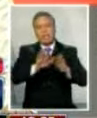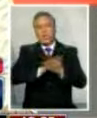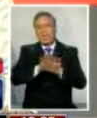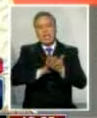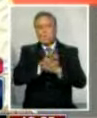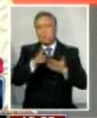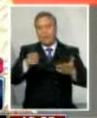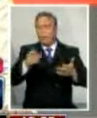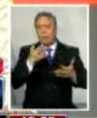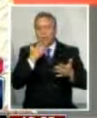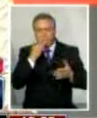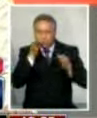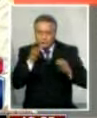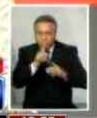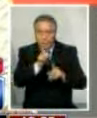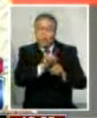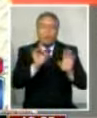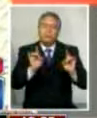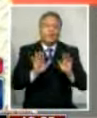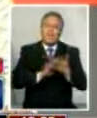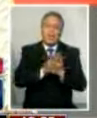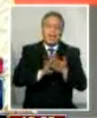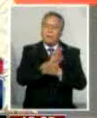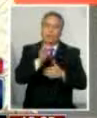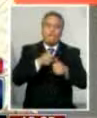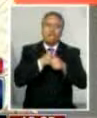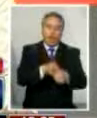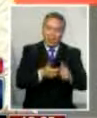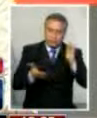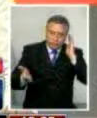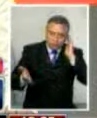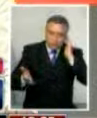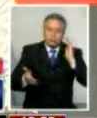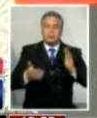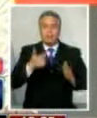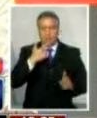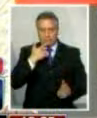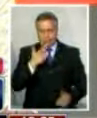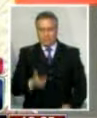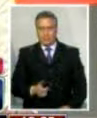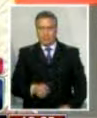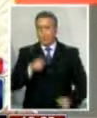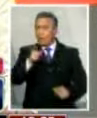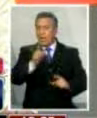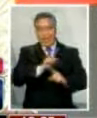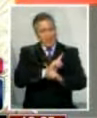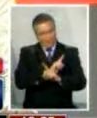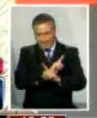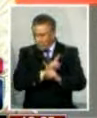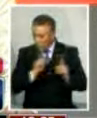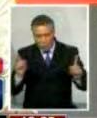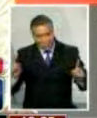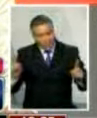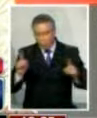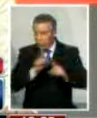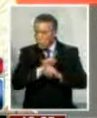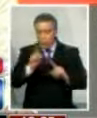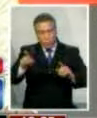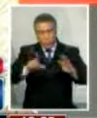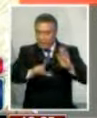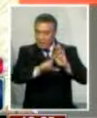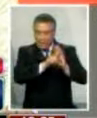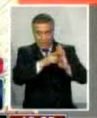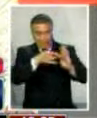pronuncia sobre eso directamente, pero proporciona los criterios diciendo que ningún delito que